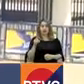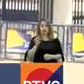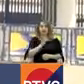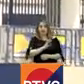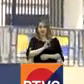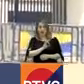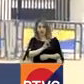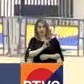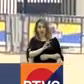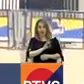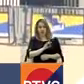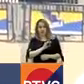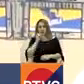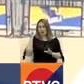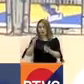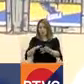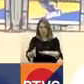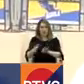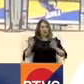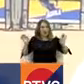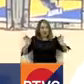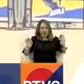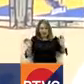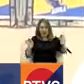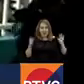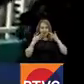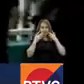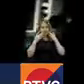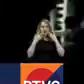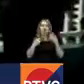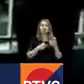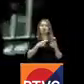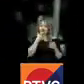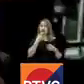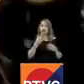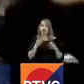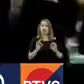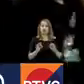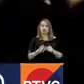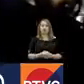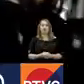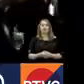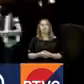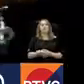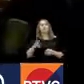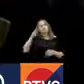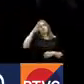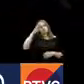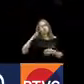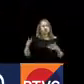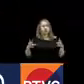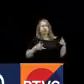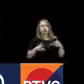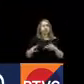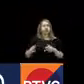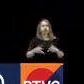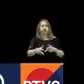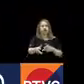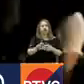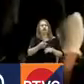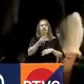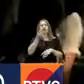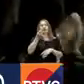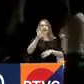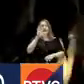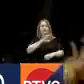fueron días sin homicidio para nosotros hablamos de un fin de semana largo dentro de las cifras de la caravana de la policía se presentaron 13 capturas en diferentes